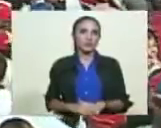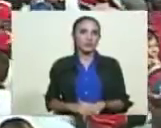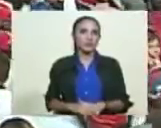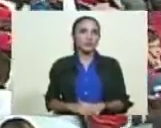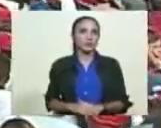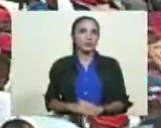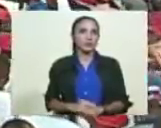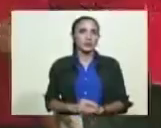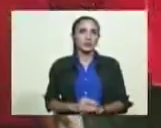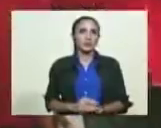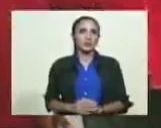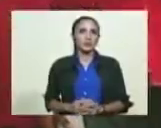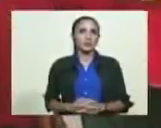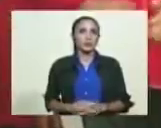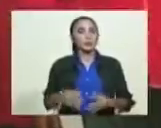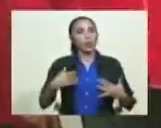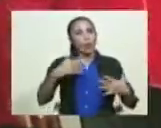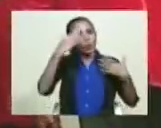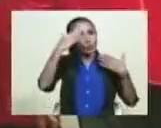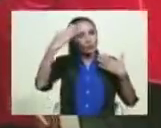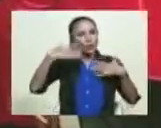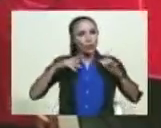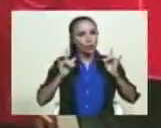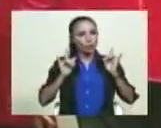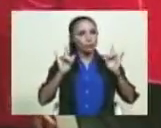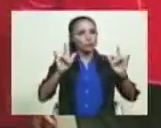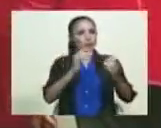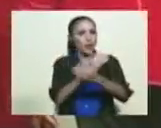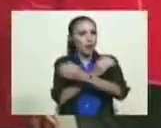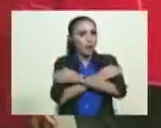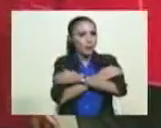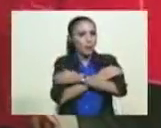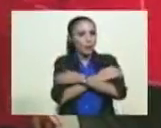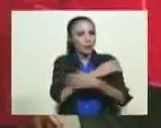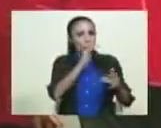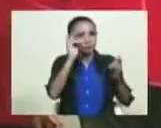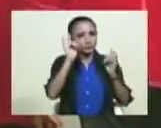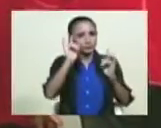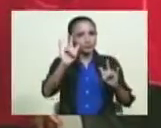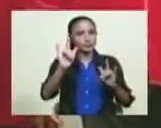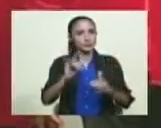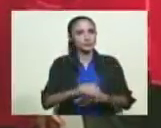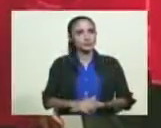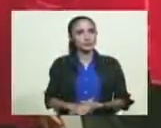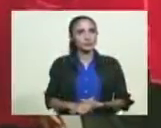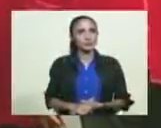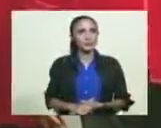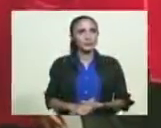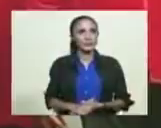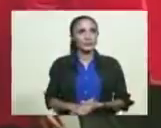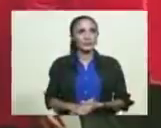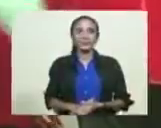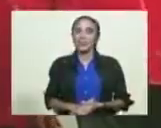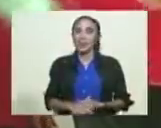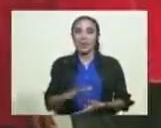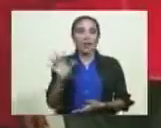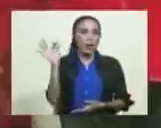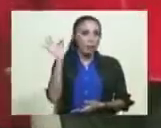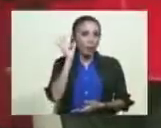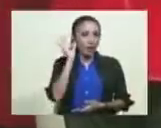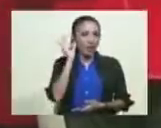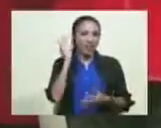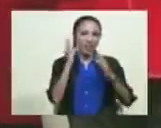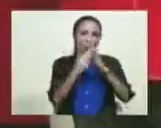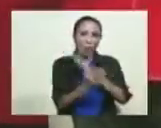Quiero enviarle un saludo muy cariñoso y un abrazo, mire, un abrazo así. A las mujeres de La